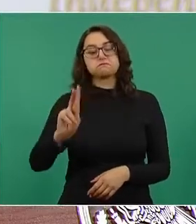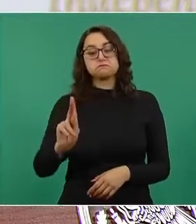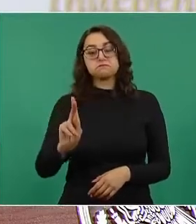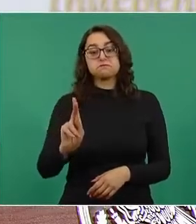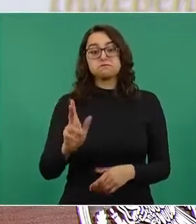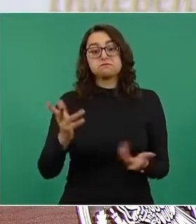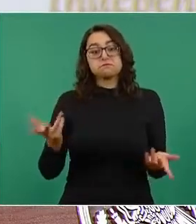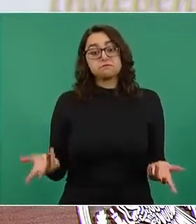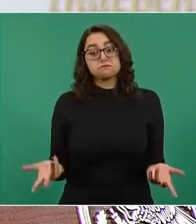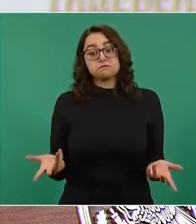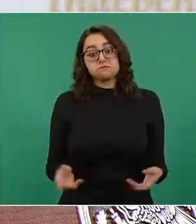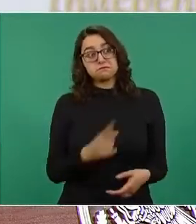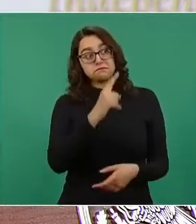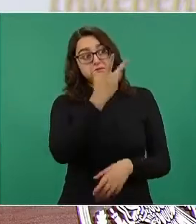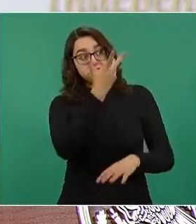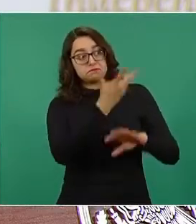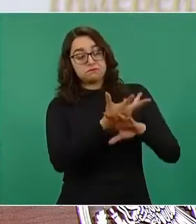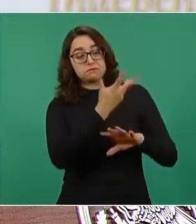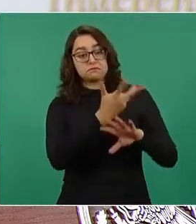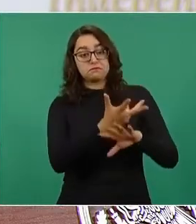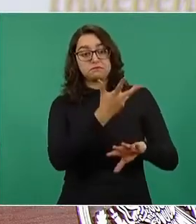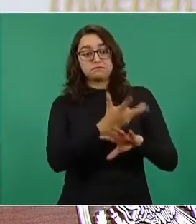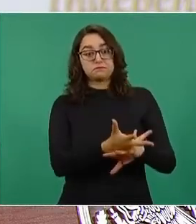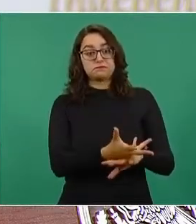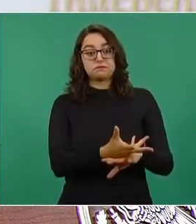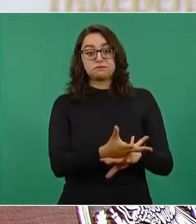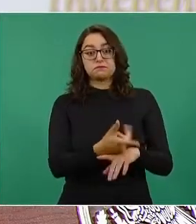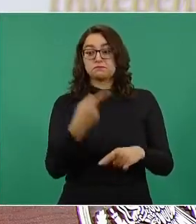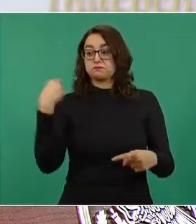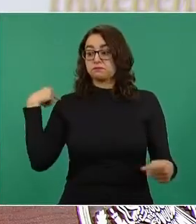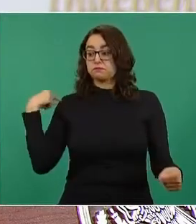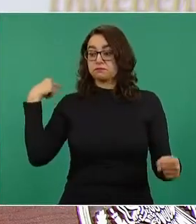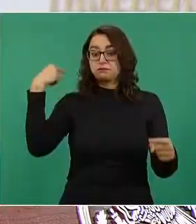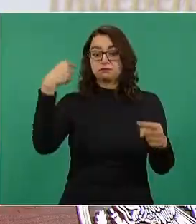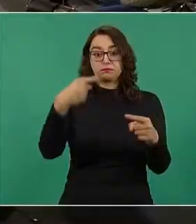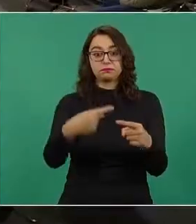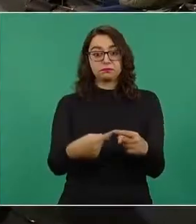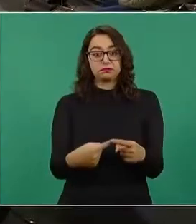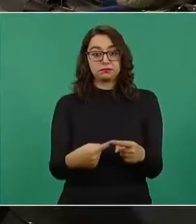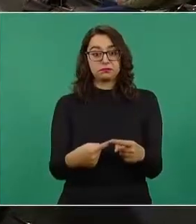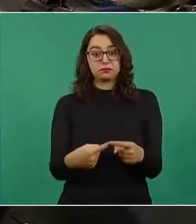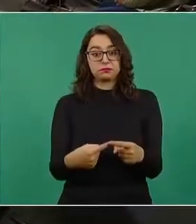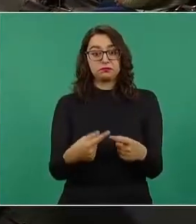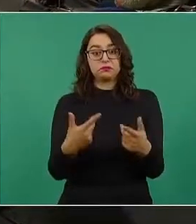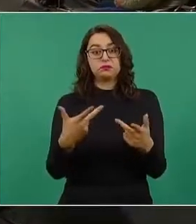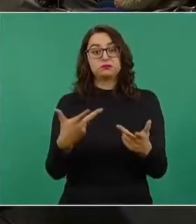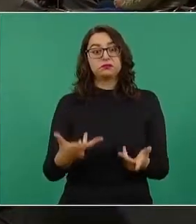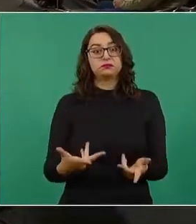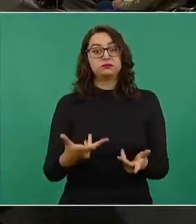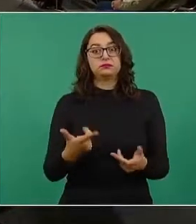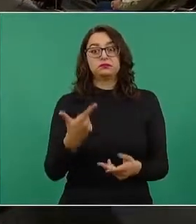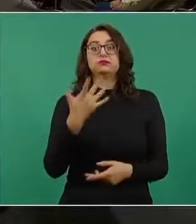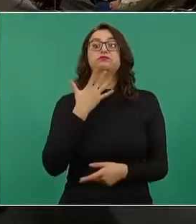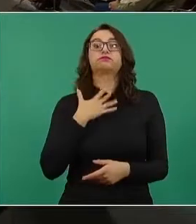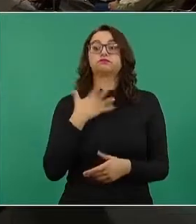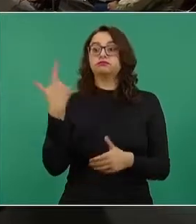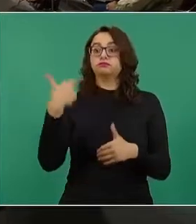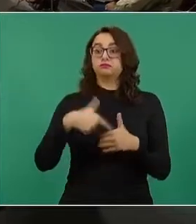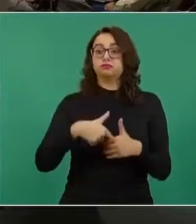pero en Estados Unidos en los últimos tiempos ha aumentado la